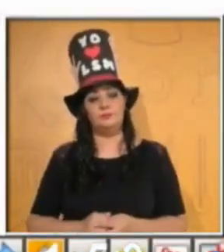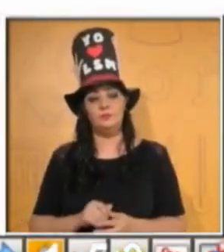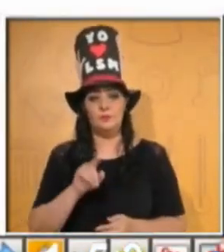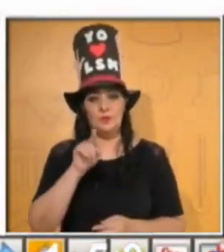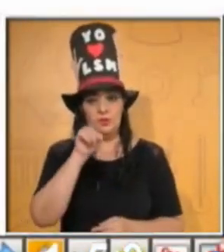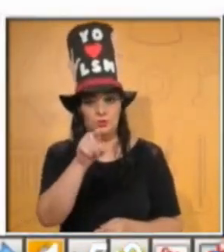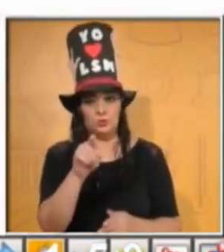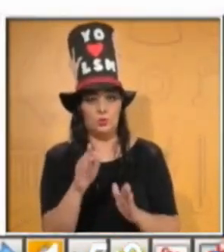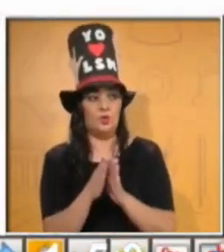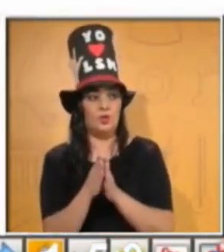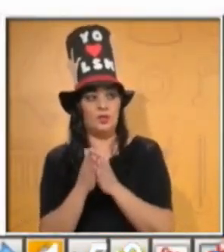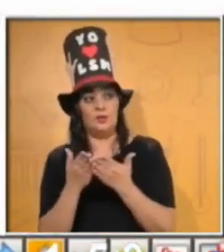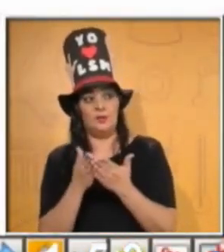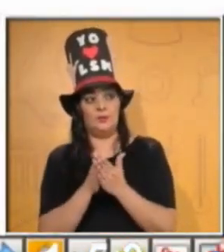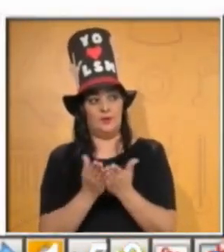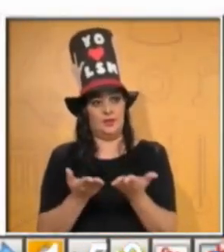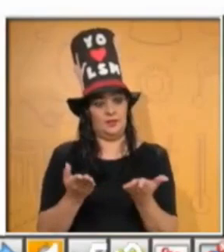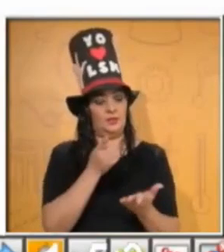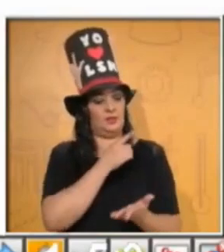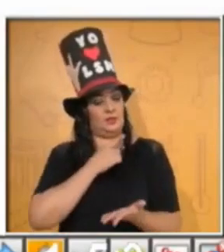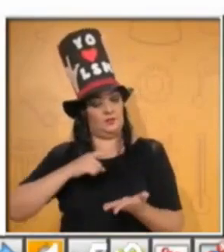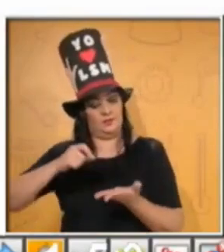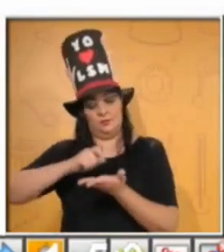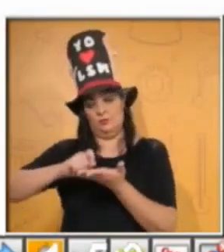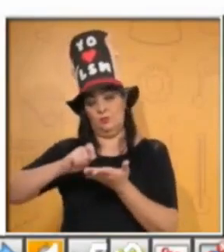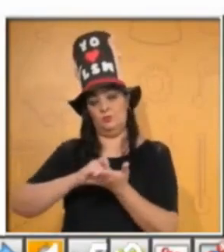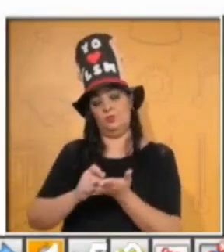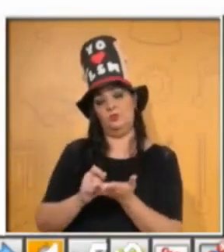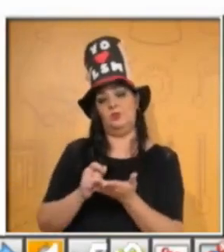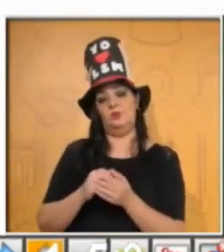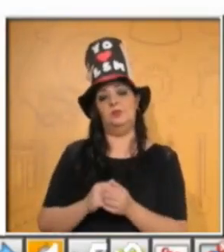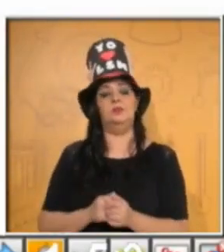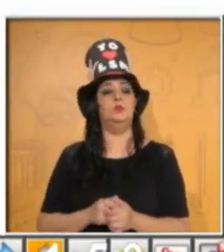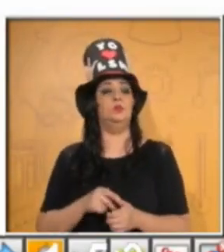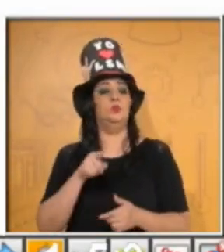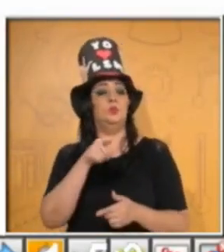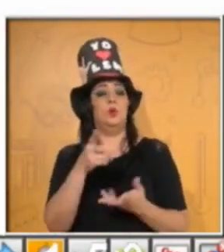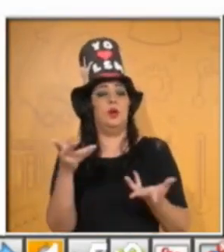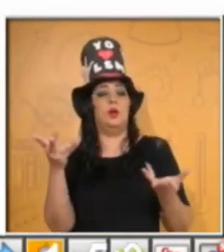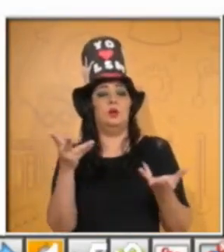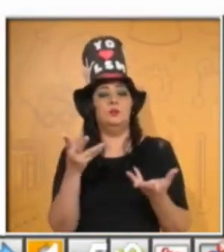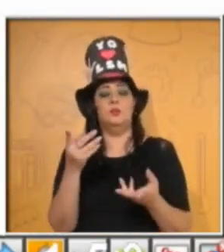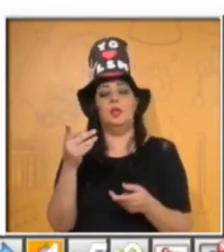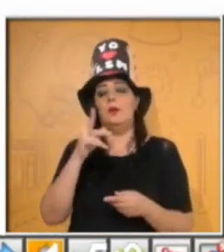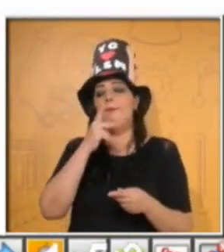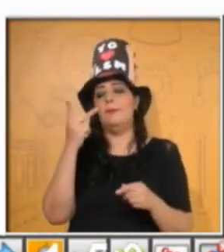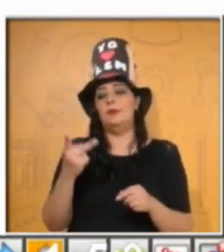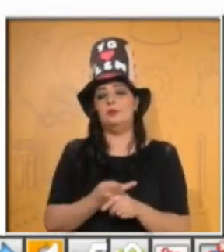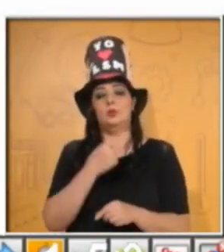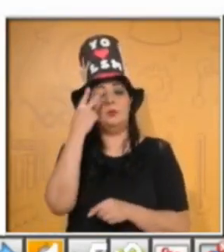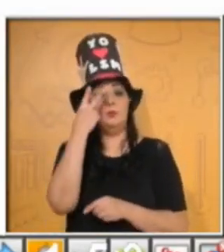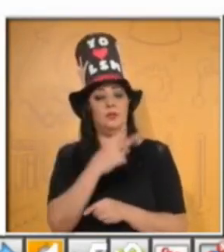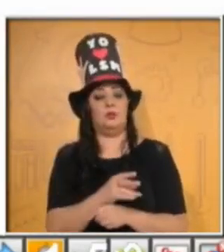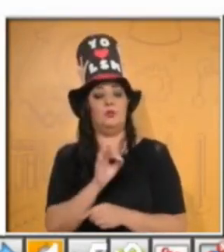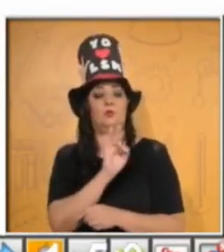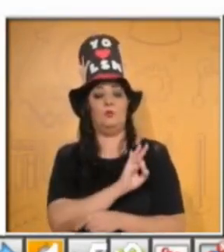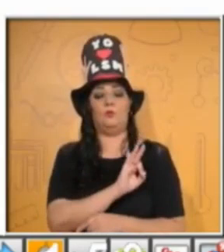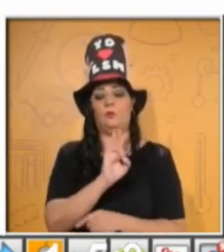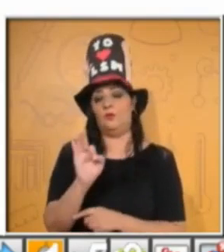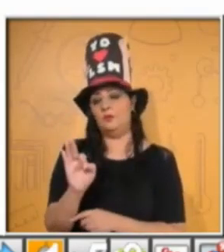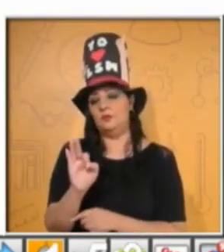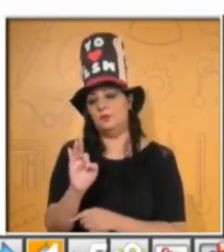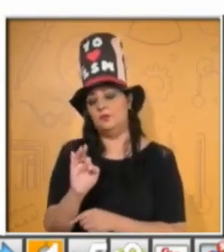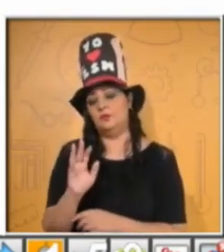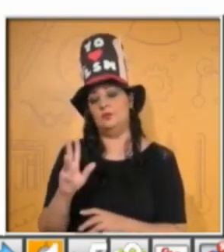libreta deberás contestar lo siguiente. Menciona lo que sucedió en México durante el periodo llamado